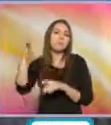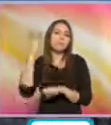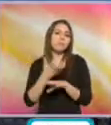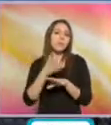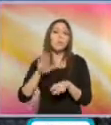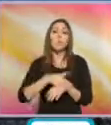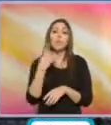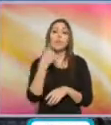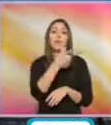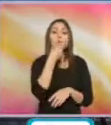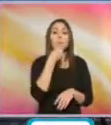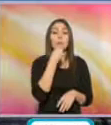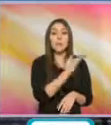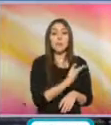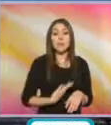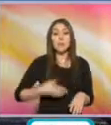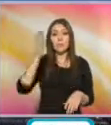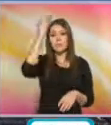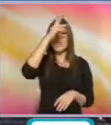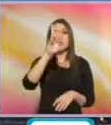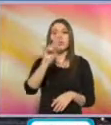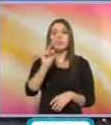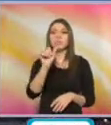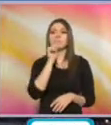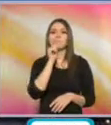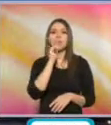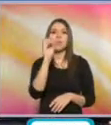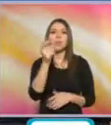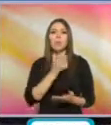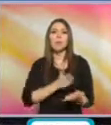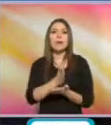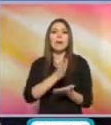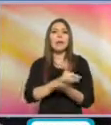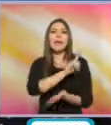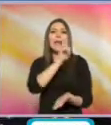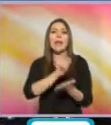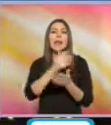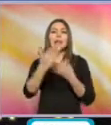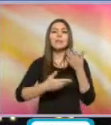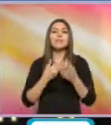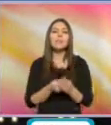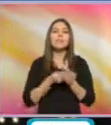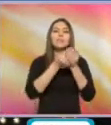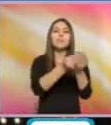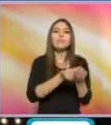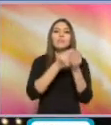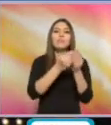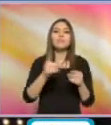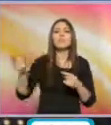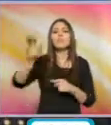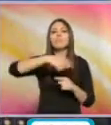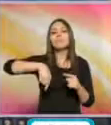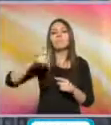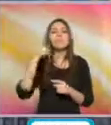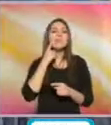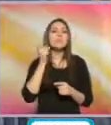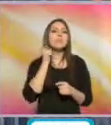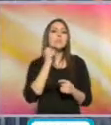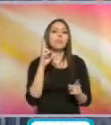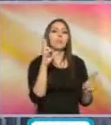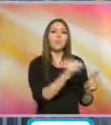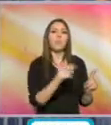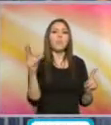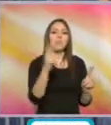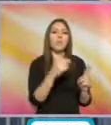logrado pasar pues ninguna ley importante, ni ha tenido éxitos muy destacados en este tema, y pues bueno,